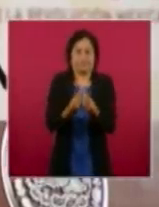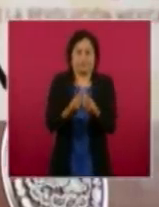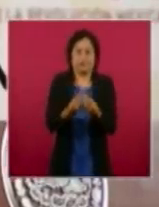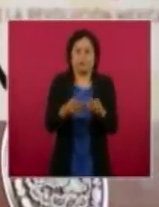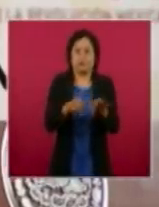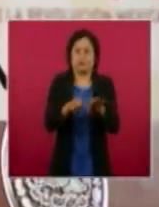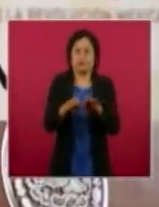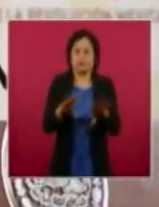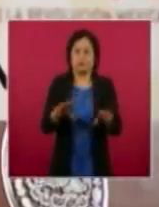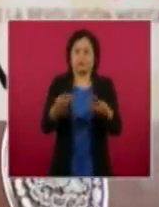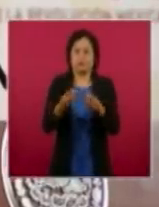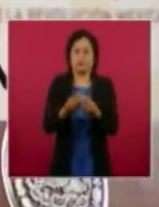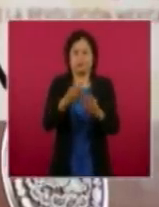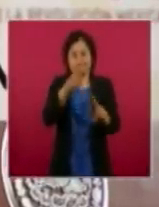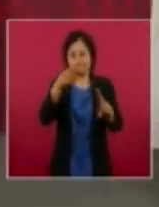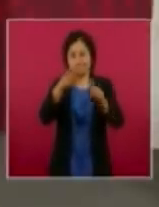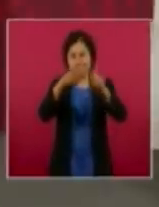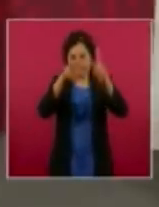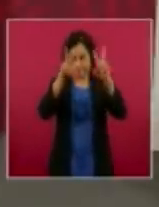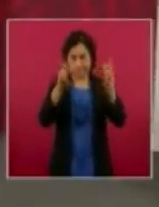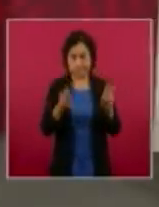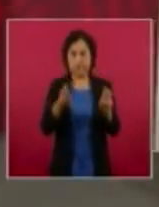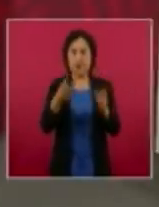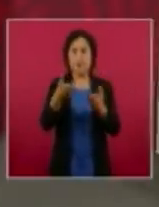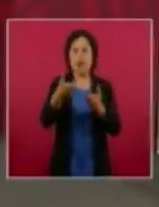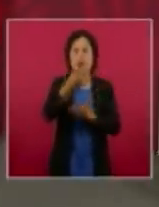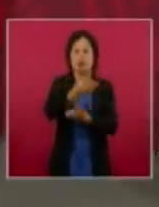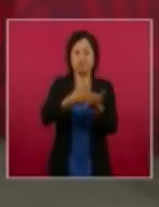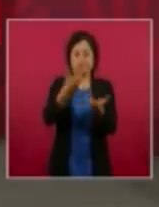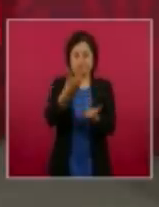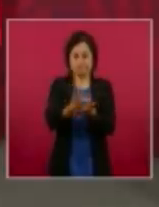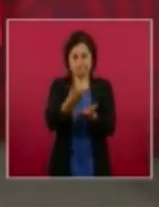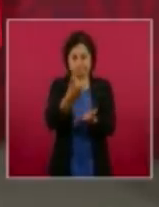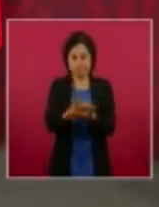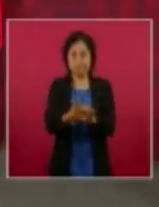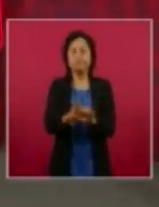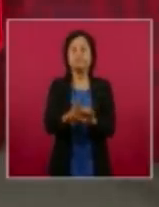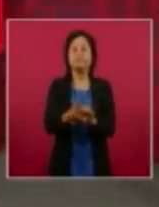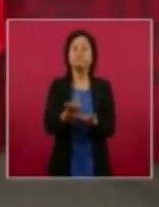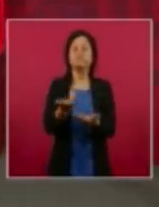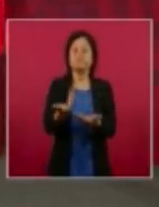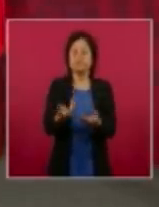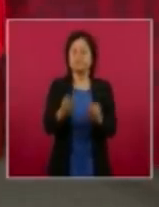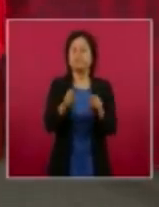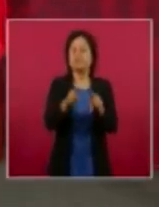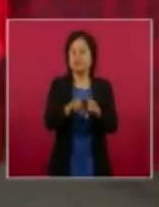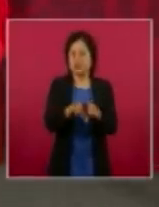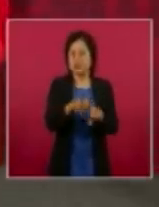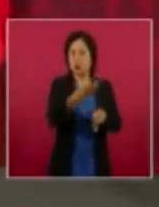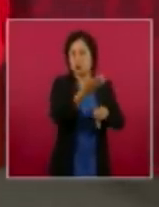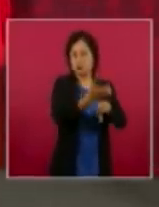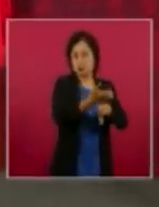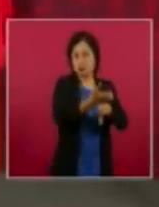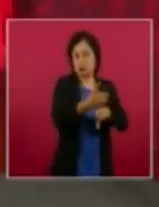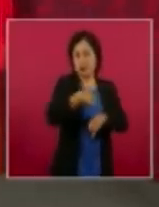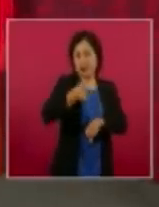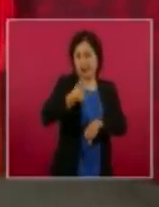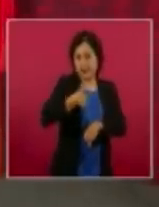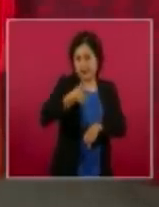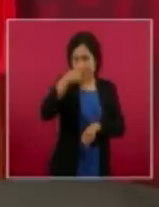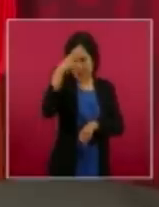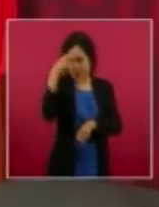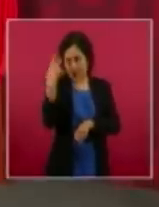más importante y sí hay que cuidarla, pero creo que aquí se ha hecho un cálculo